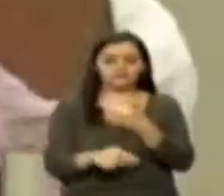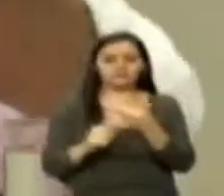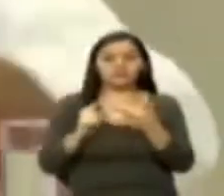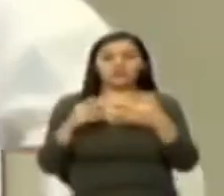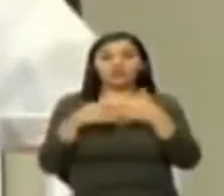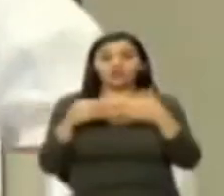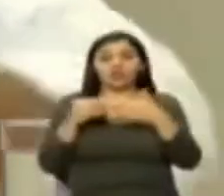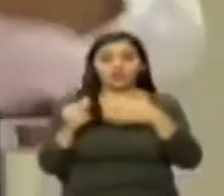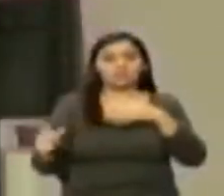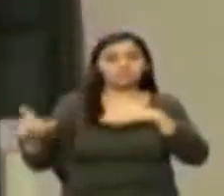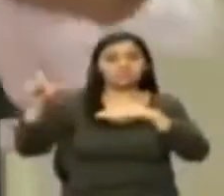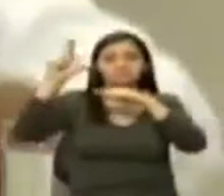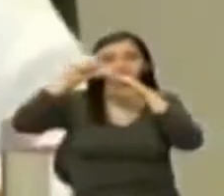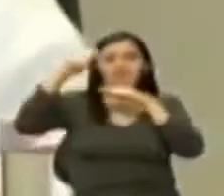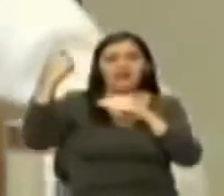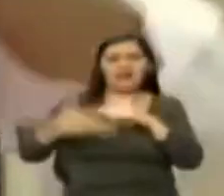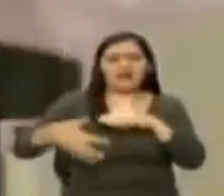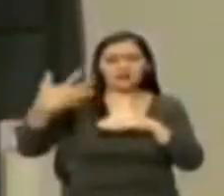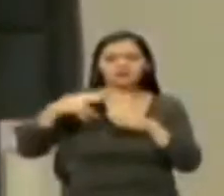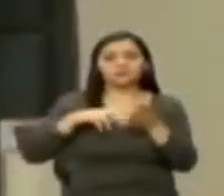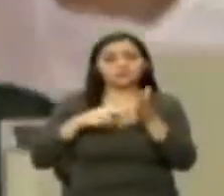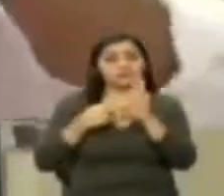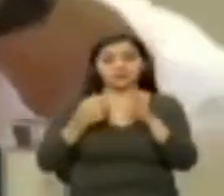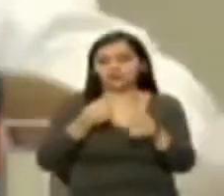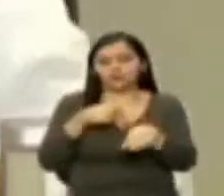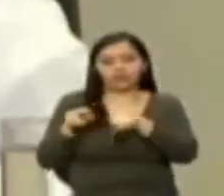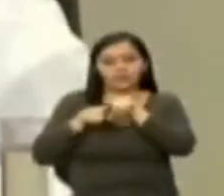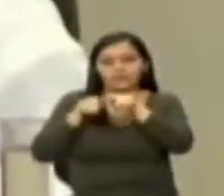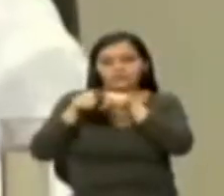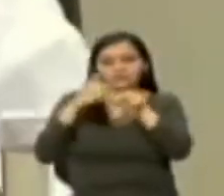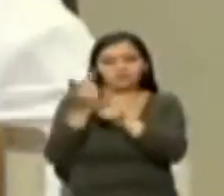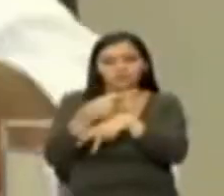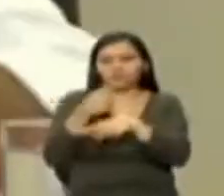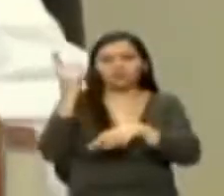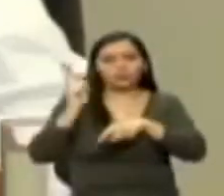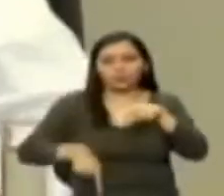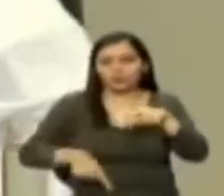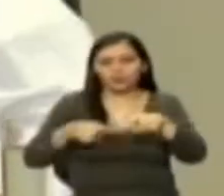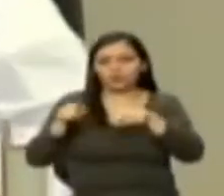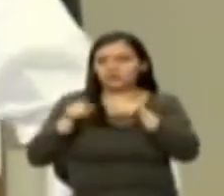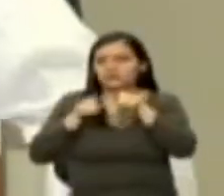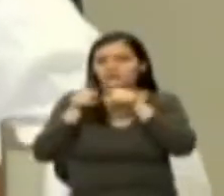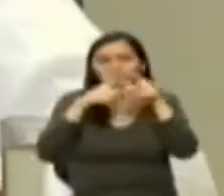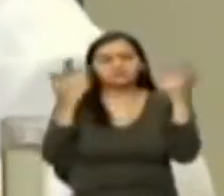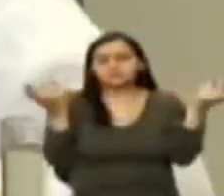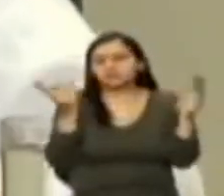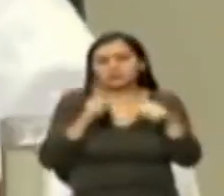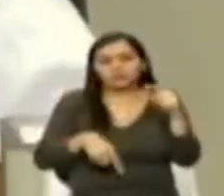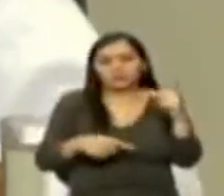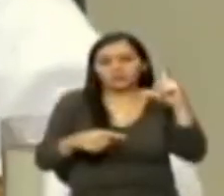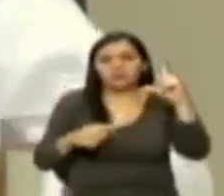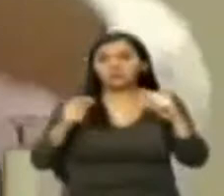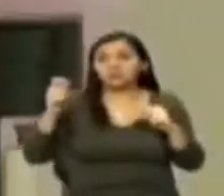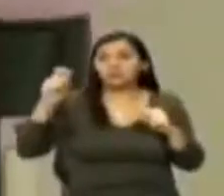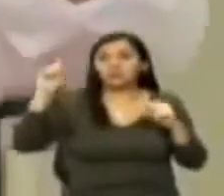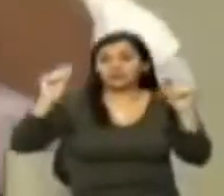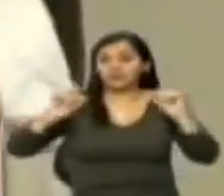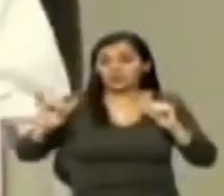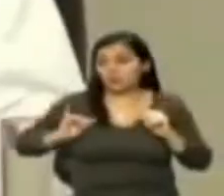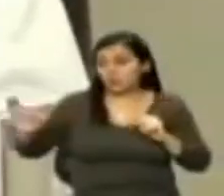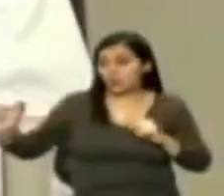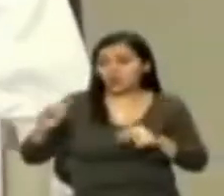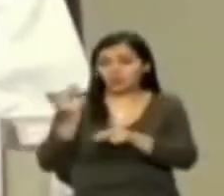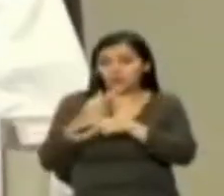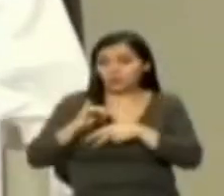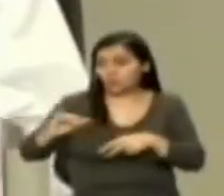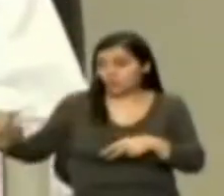pierde competitividad y se abaratan las importaciones. Importaciones es producción externa. Significa que ya no consumo nacional, que ya no se genera empleo nacional, sino